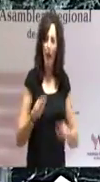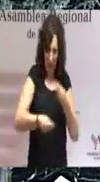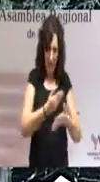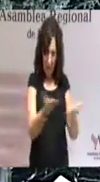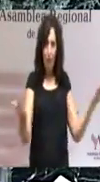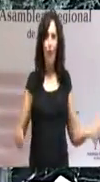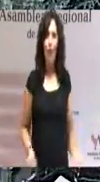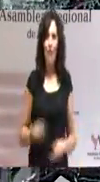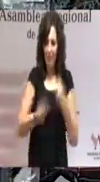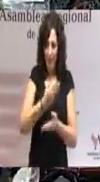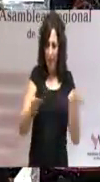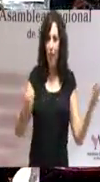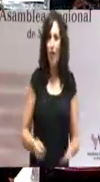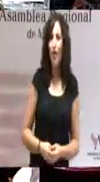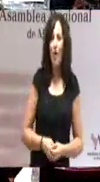¡Háganlo!